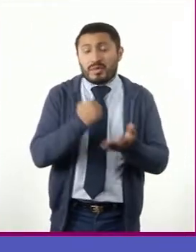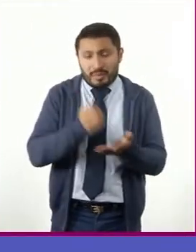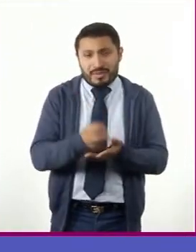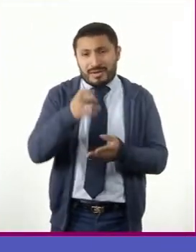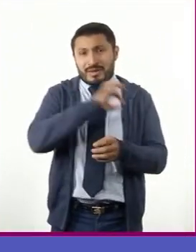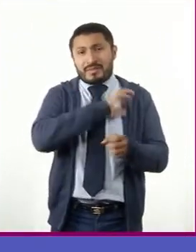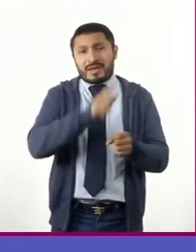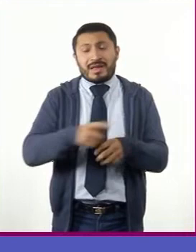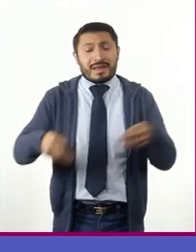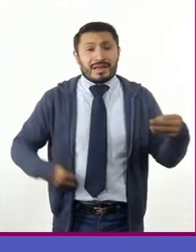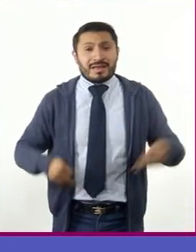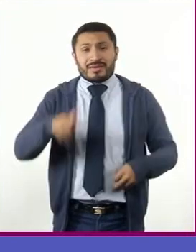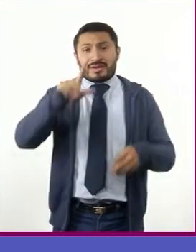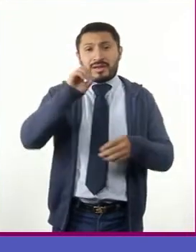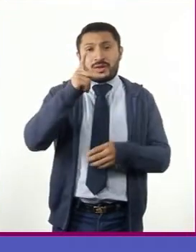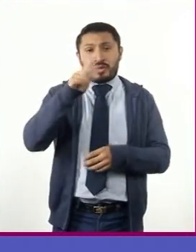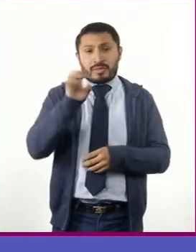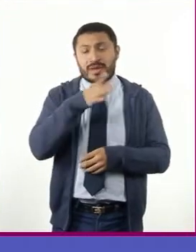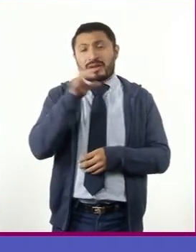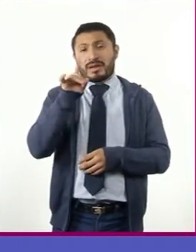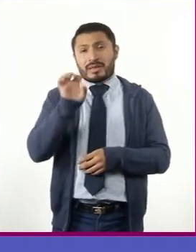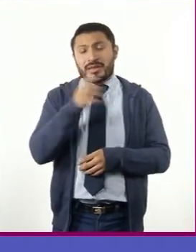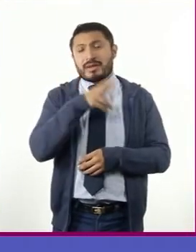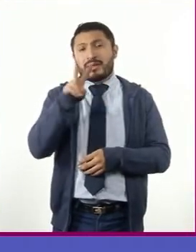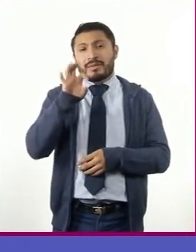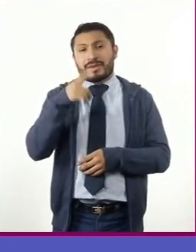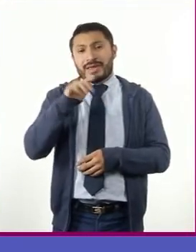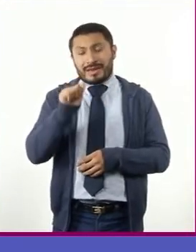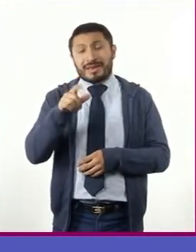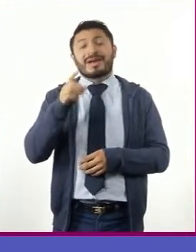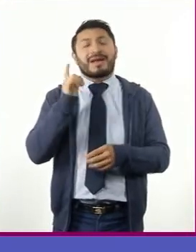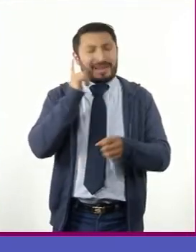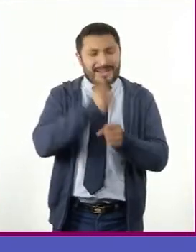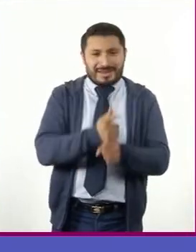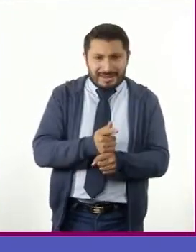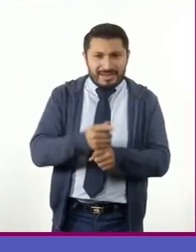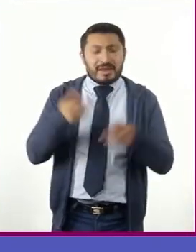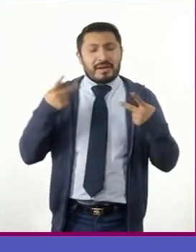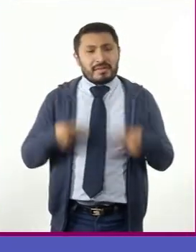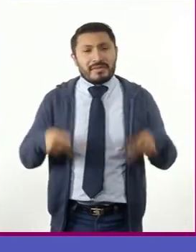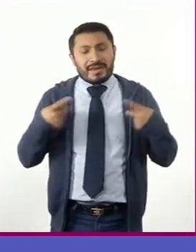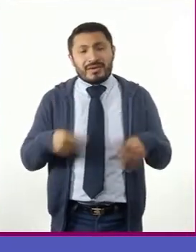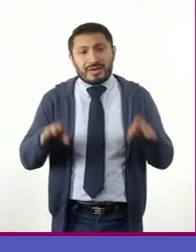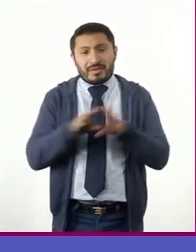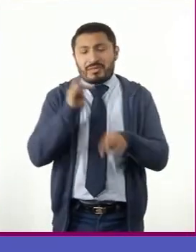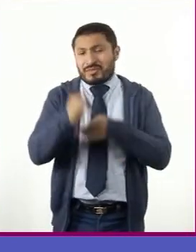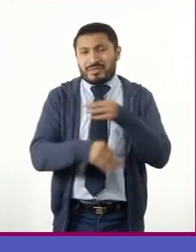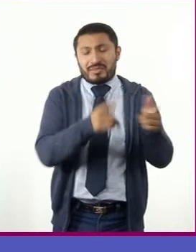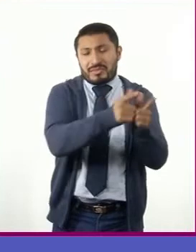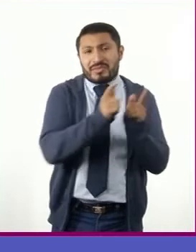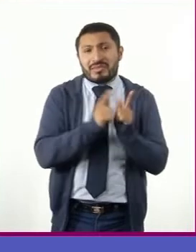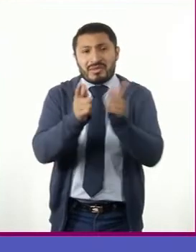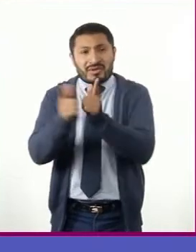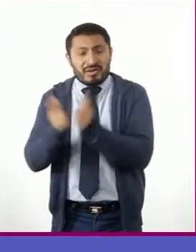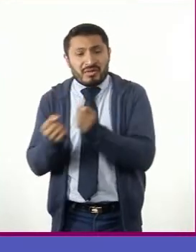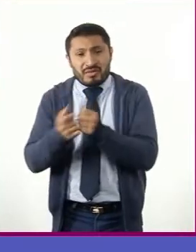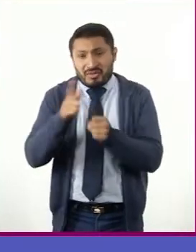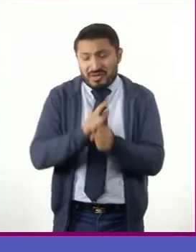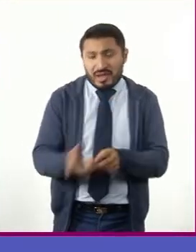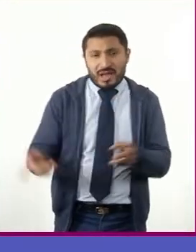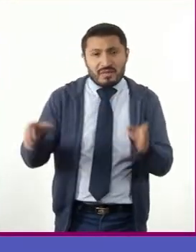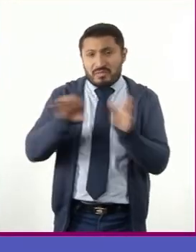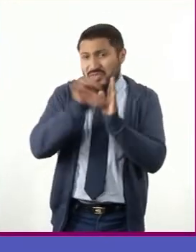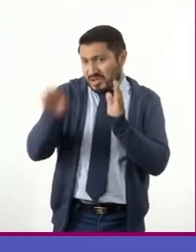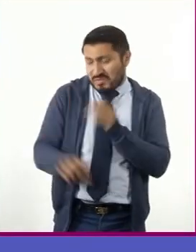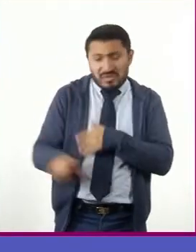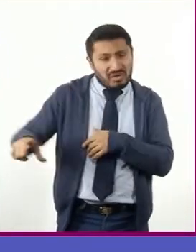el teatro de Lope de Vega, en él podemos identificar a personajes de todos los grupos sociales, desde un gobernante, un